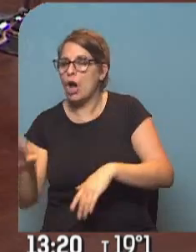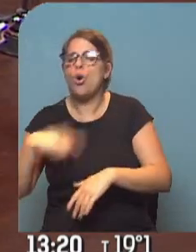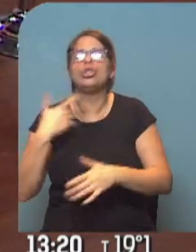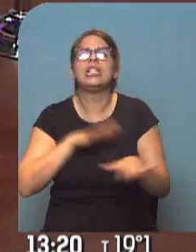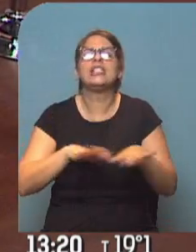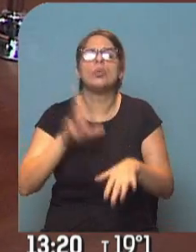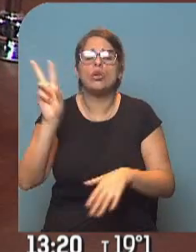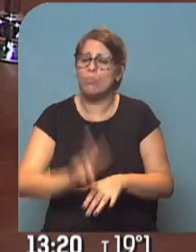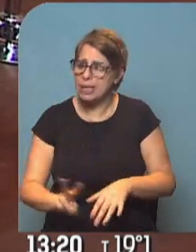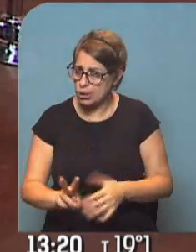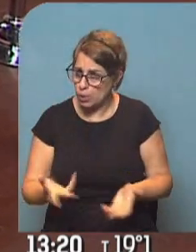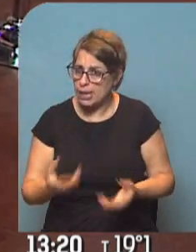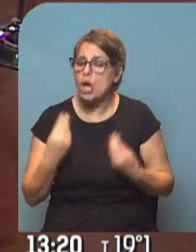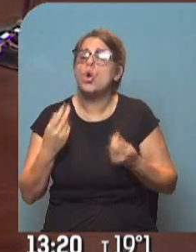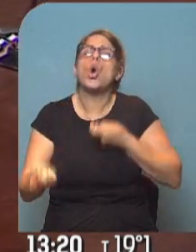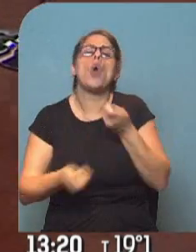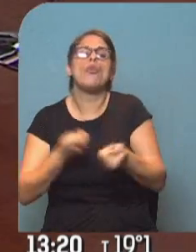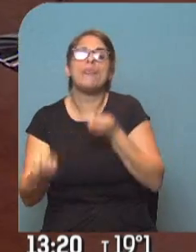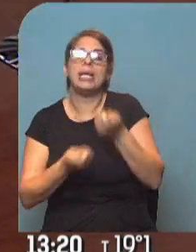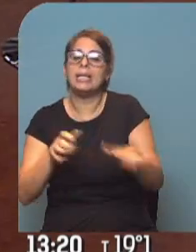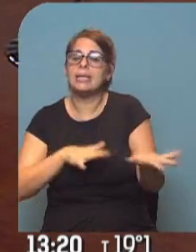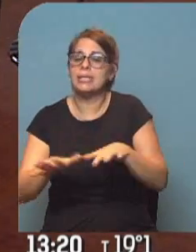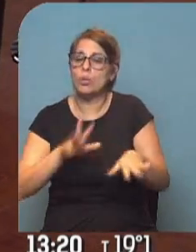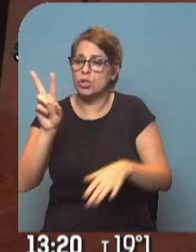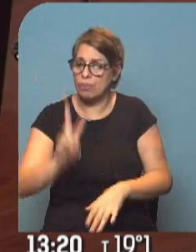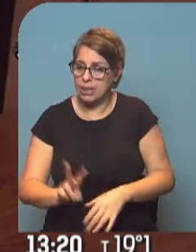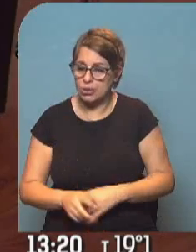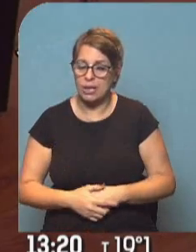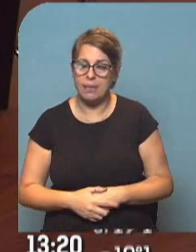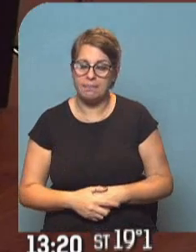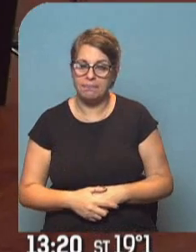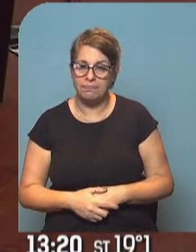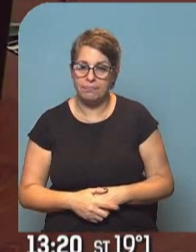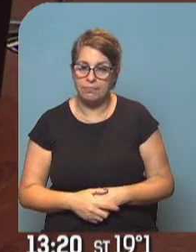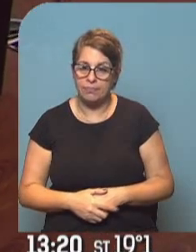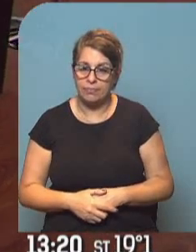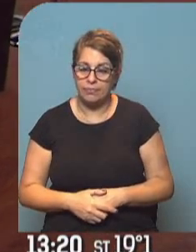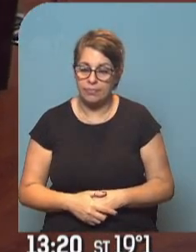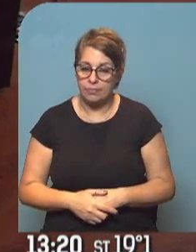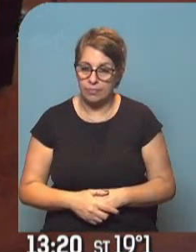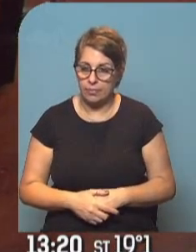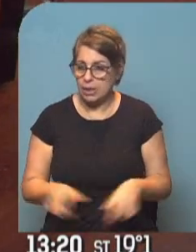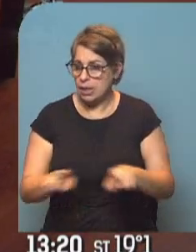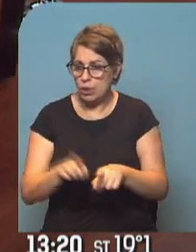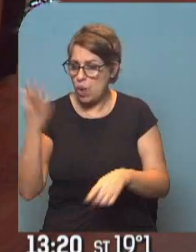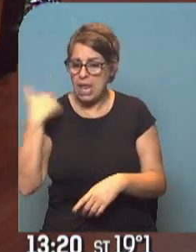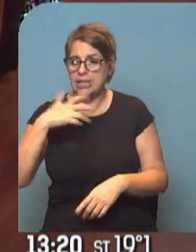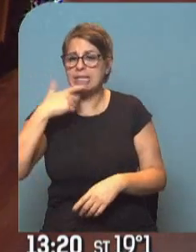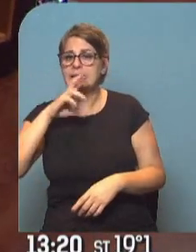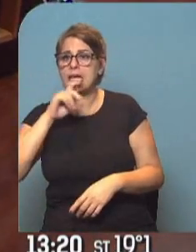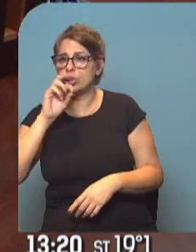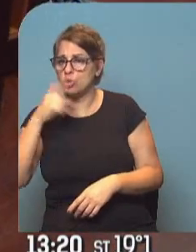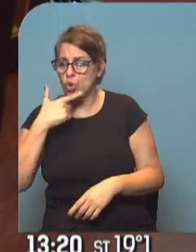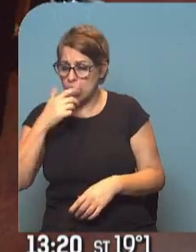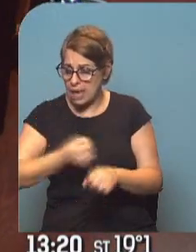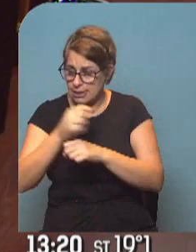en Venezuela. ¿Cómo se maneja la situación en Venezuela? Se sigue manejando como lo hizo Santos hasta ahora,